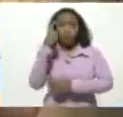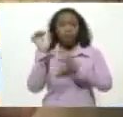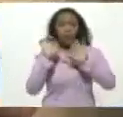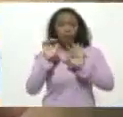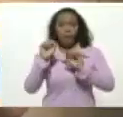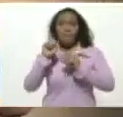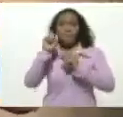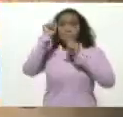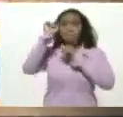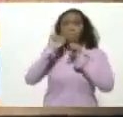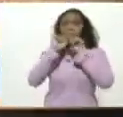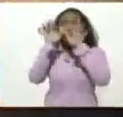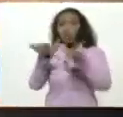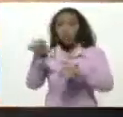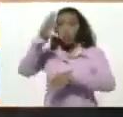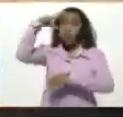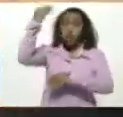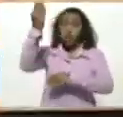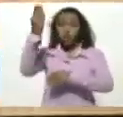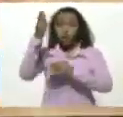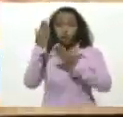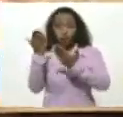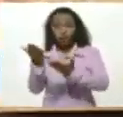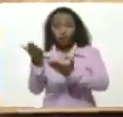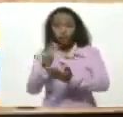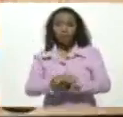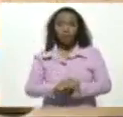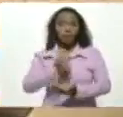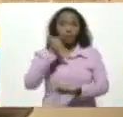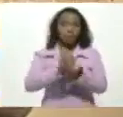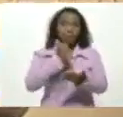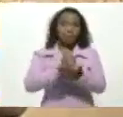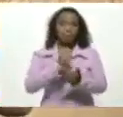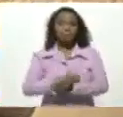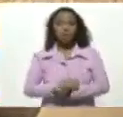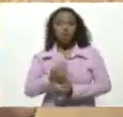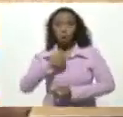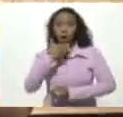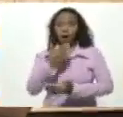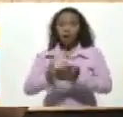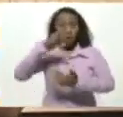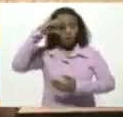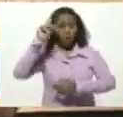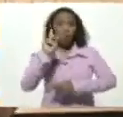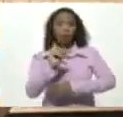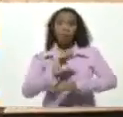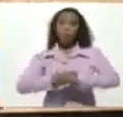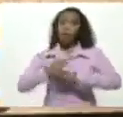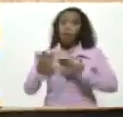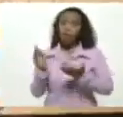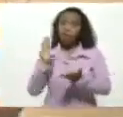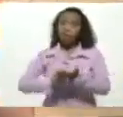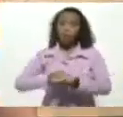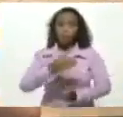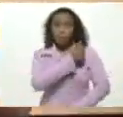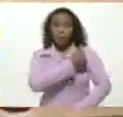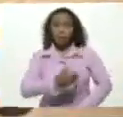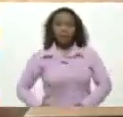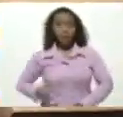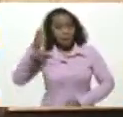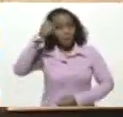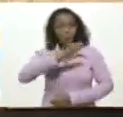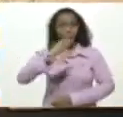Jesucristo desde arriba de los cielos. Amén, primero amén, que nada. Amén. Le doy gracias a Dios también porque puso un presidente del pueblo